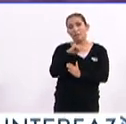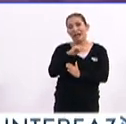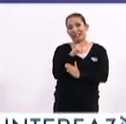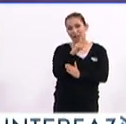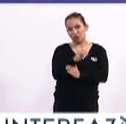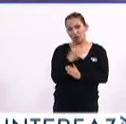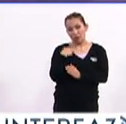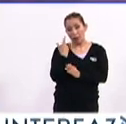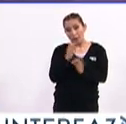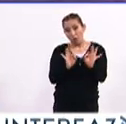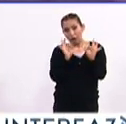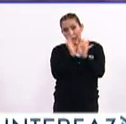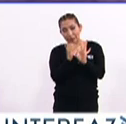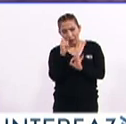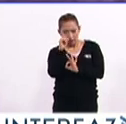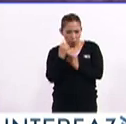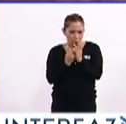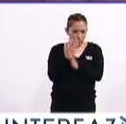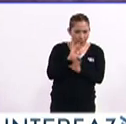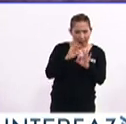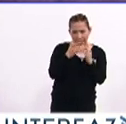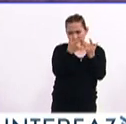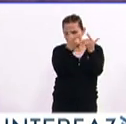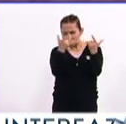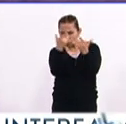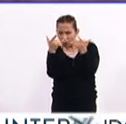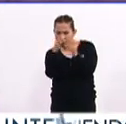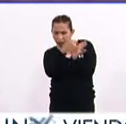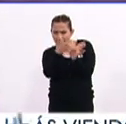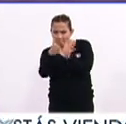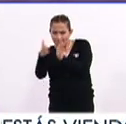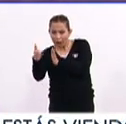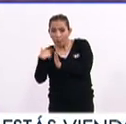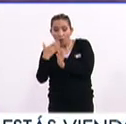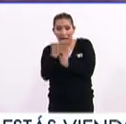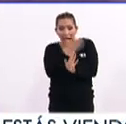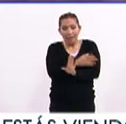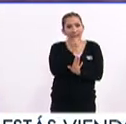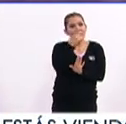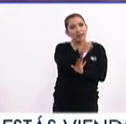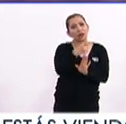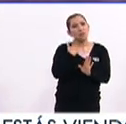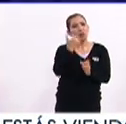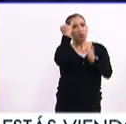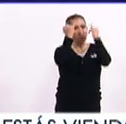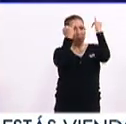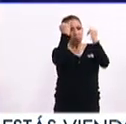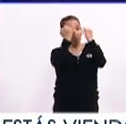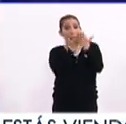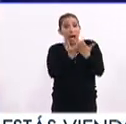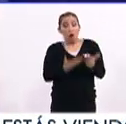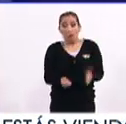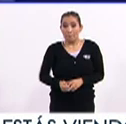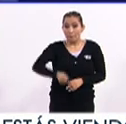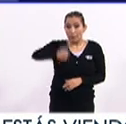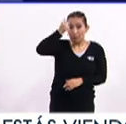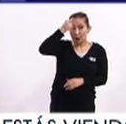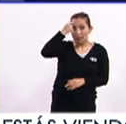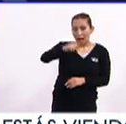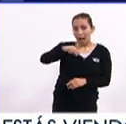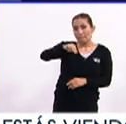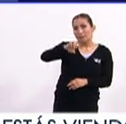Nacional, era importante proponer una nueva cronología, porque antes la datación se hacía de forma empírica, y ahora por primera vez